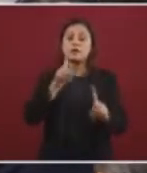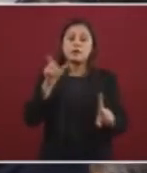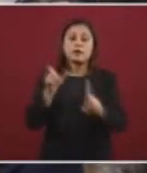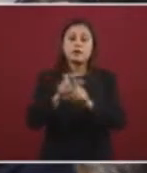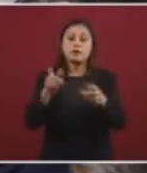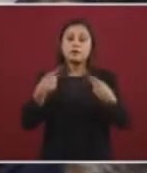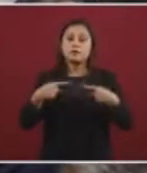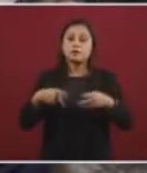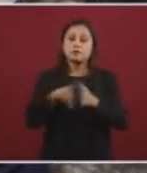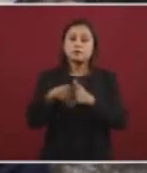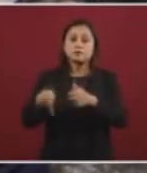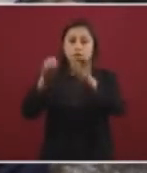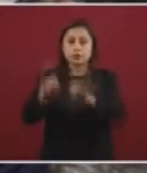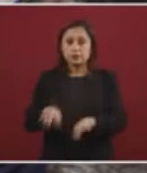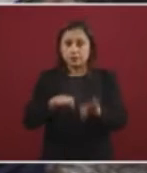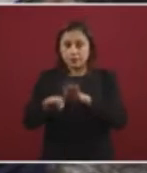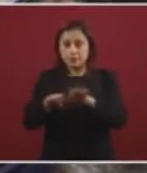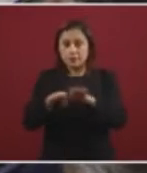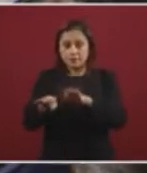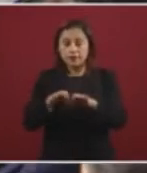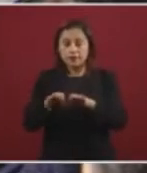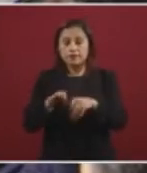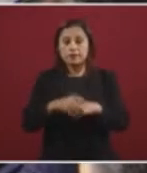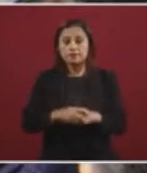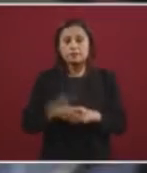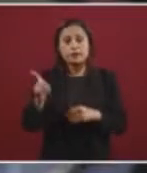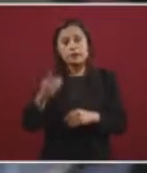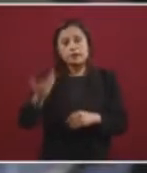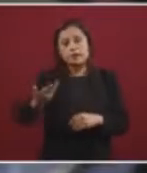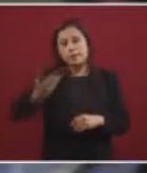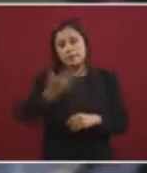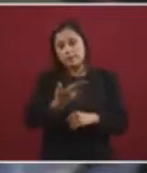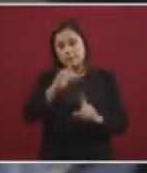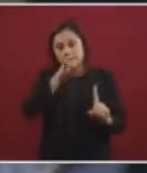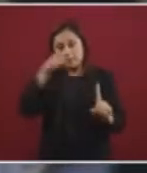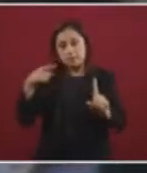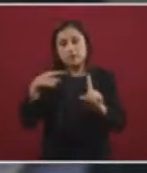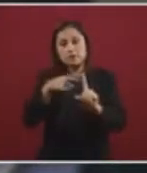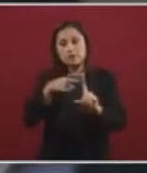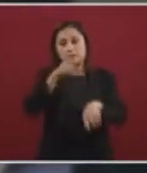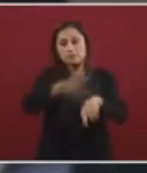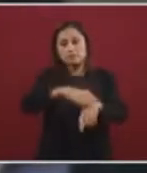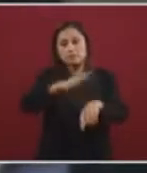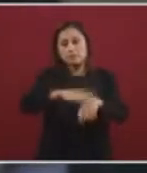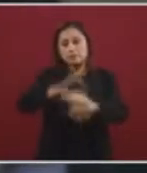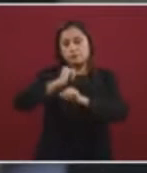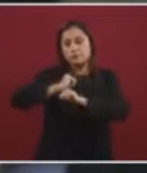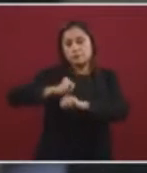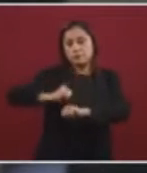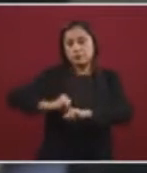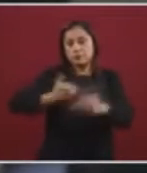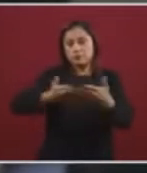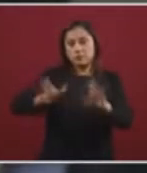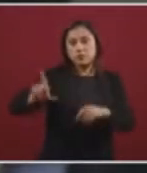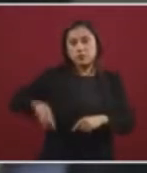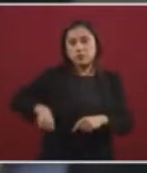estas resoluciones pide muy específicamente y hace un llamado a las autoridades públicas a que se abstengan